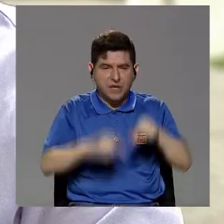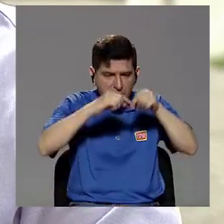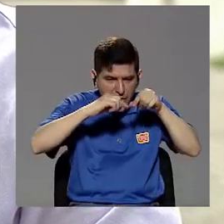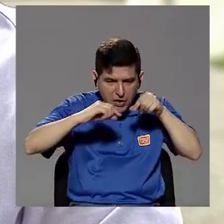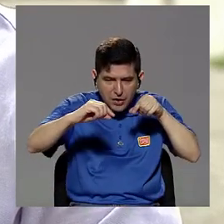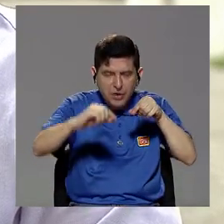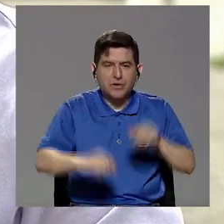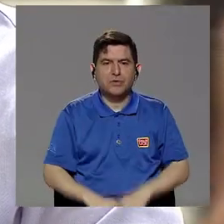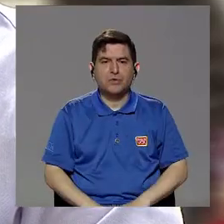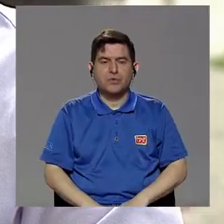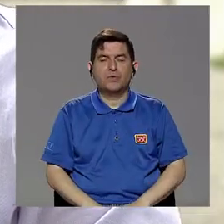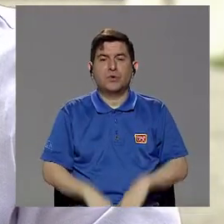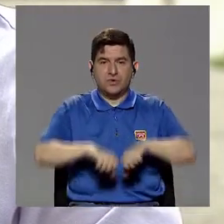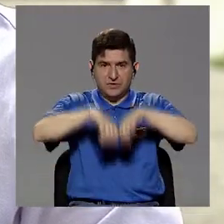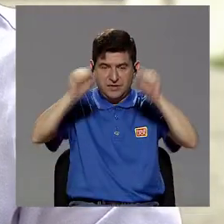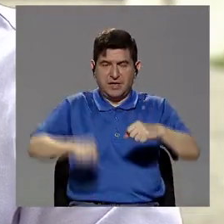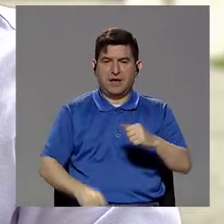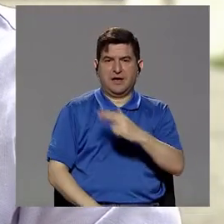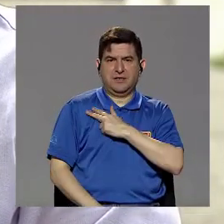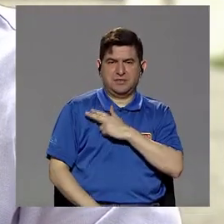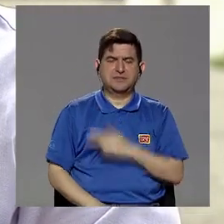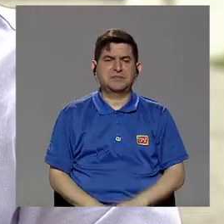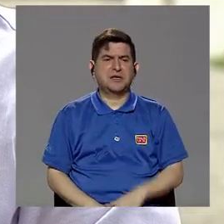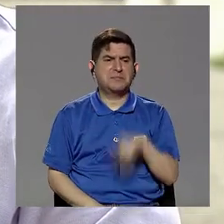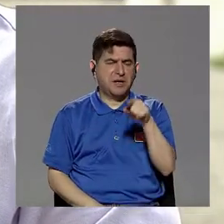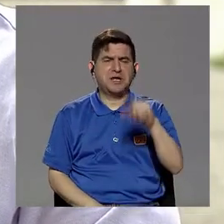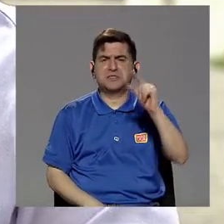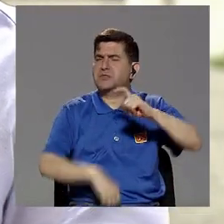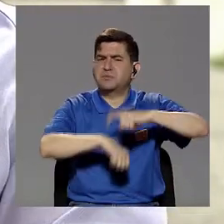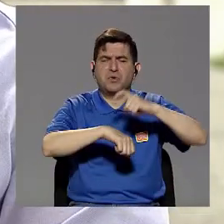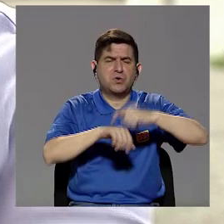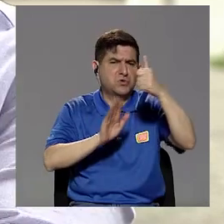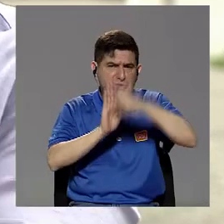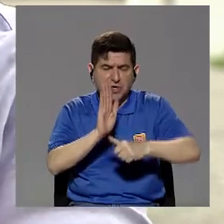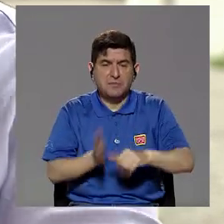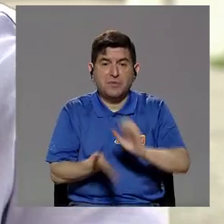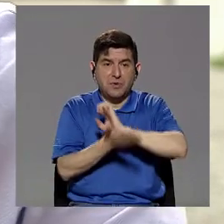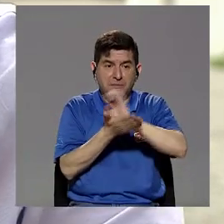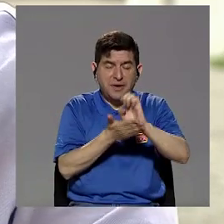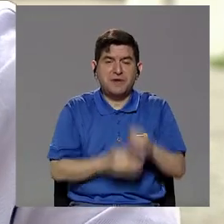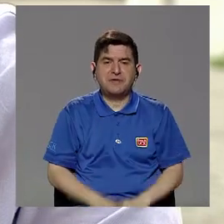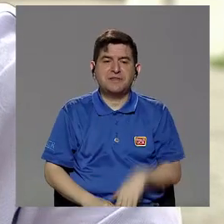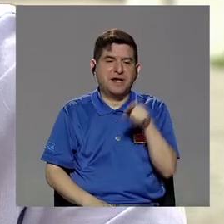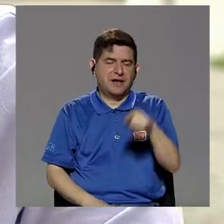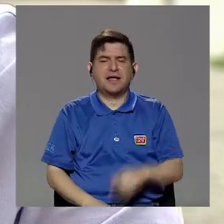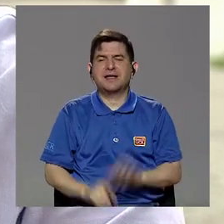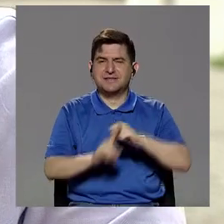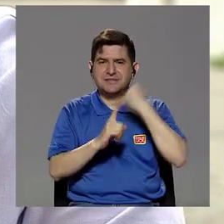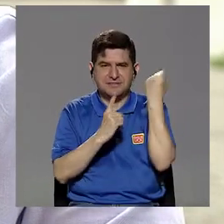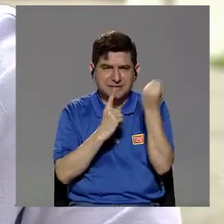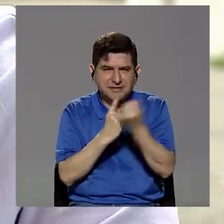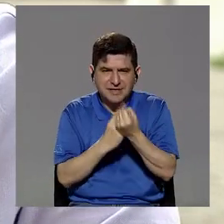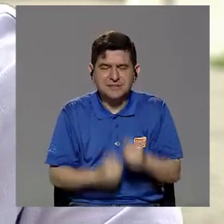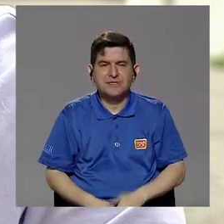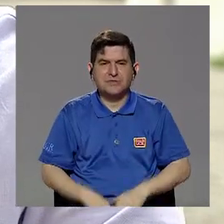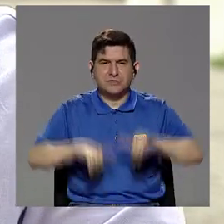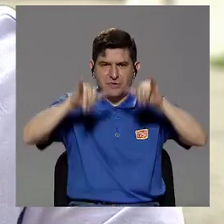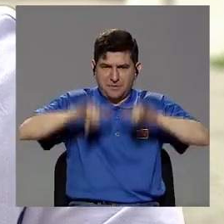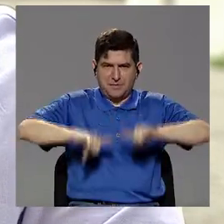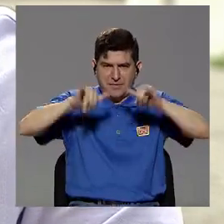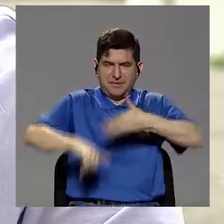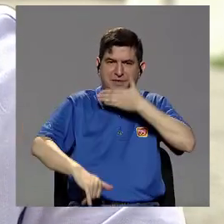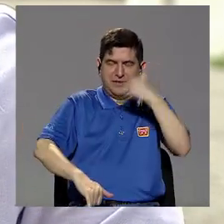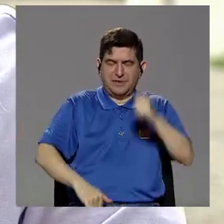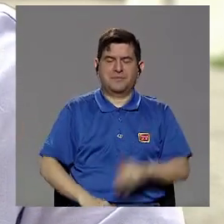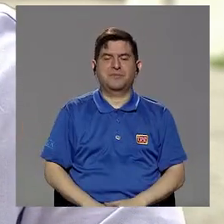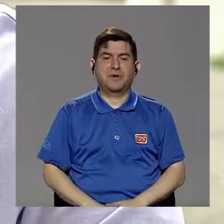¿verdad? Es una disección, es una cirugía ambulatoria, generalmente les va bastante bien. Y lo que hace es evitar esta motilidad que hay en el piso pélvico y darle un poquitito más de